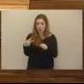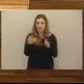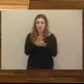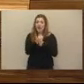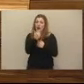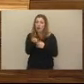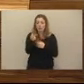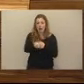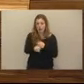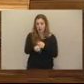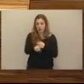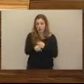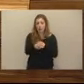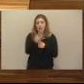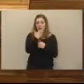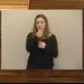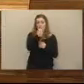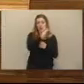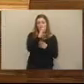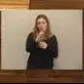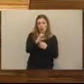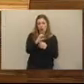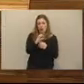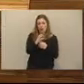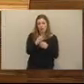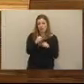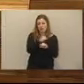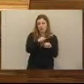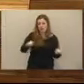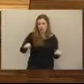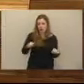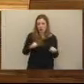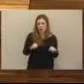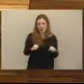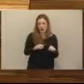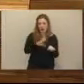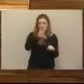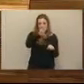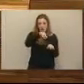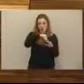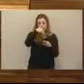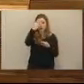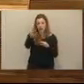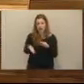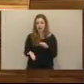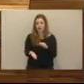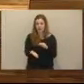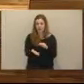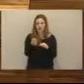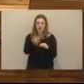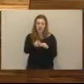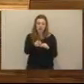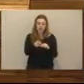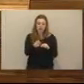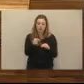parecido a una Coca-Cola transnacional. Esperemos que esto no ocurra